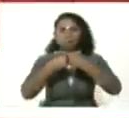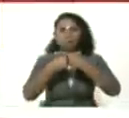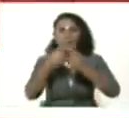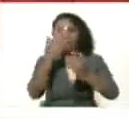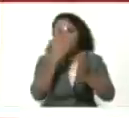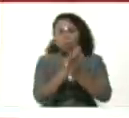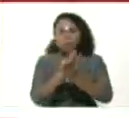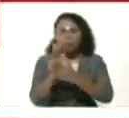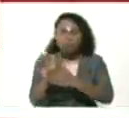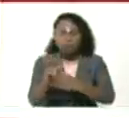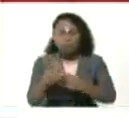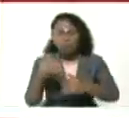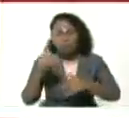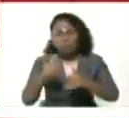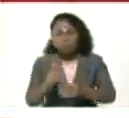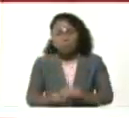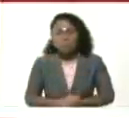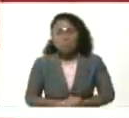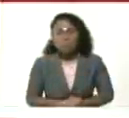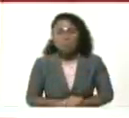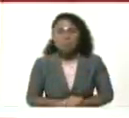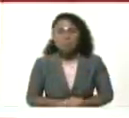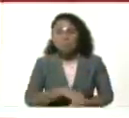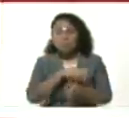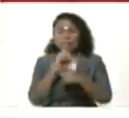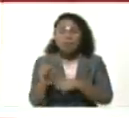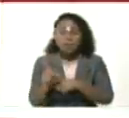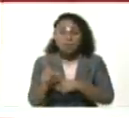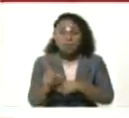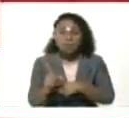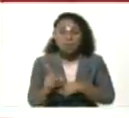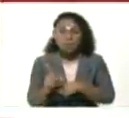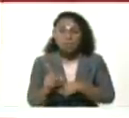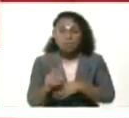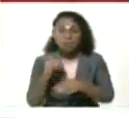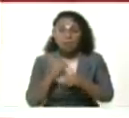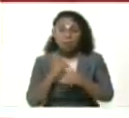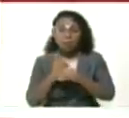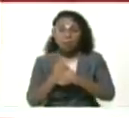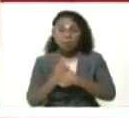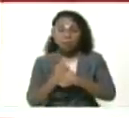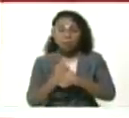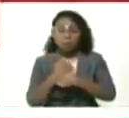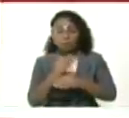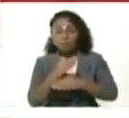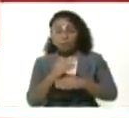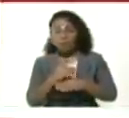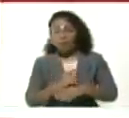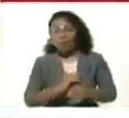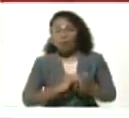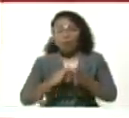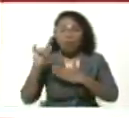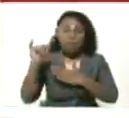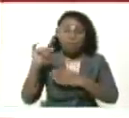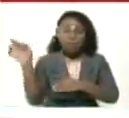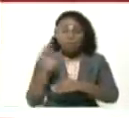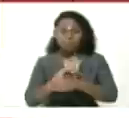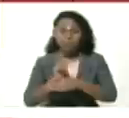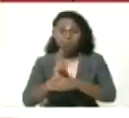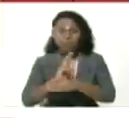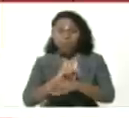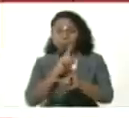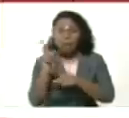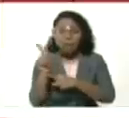con una gandola. Eso es un tren a alta velocidad, de carga a alta velocidad,